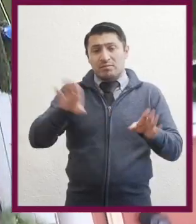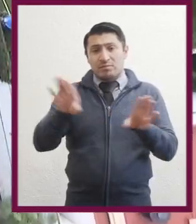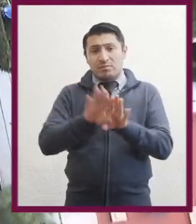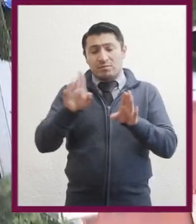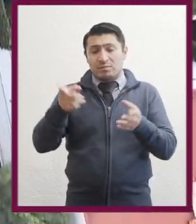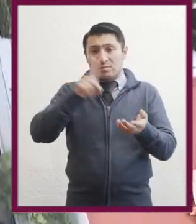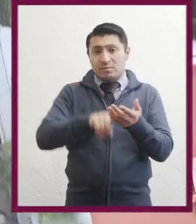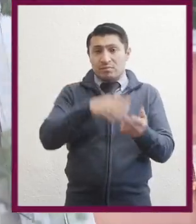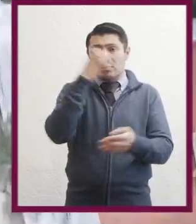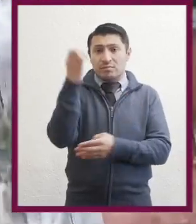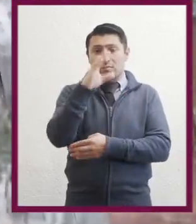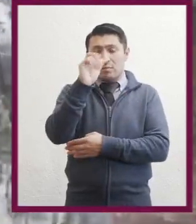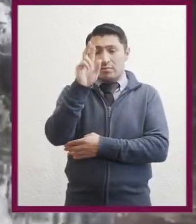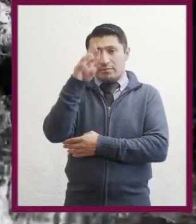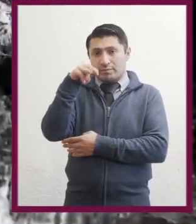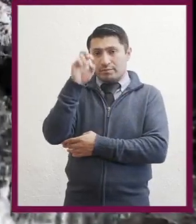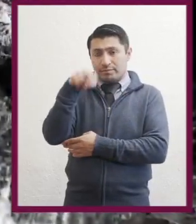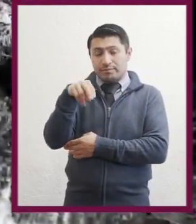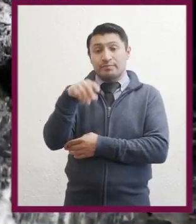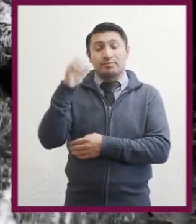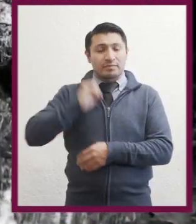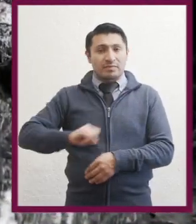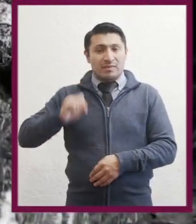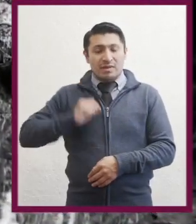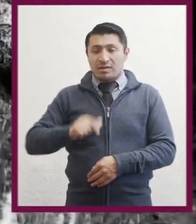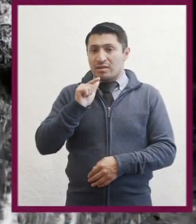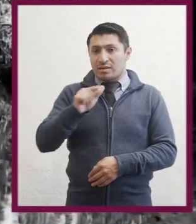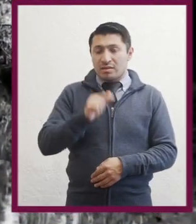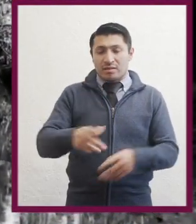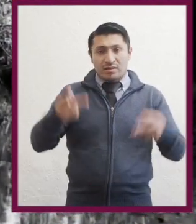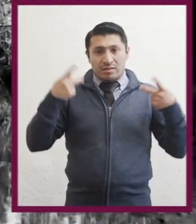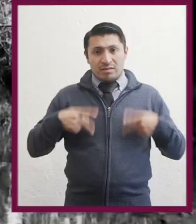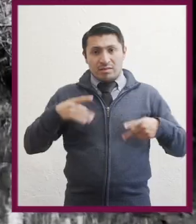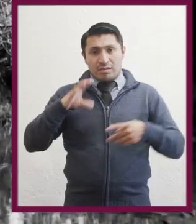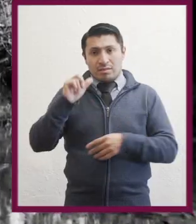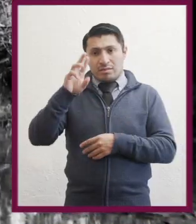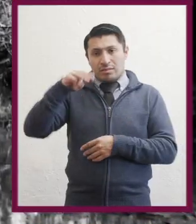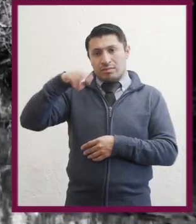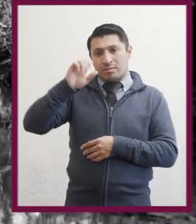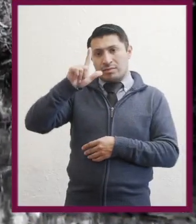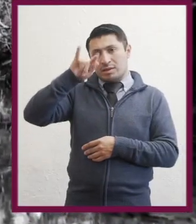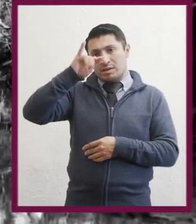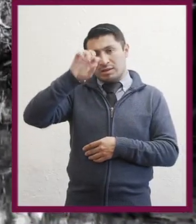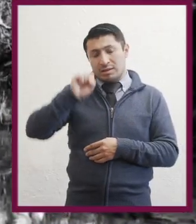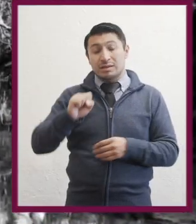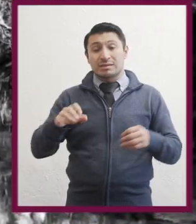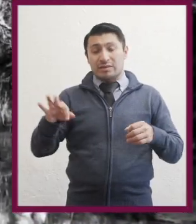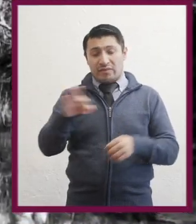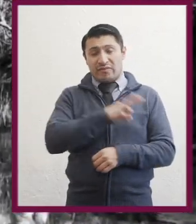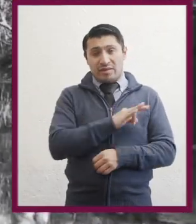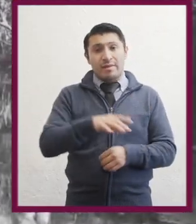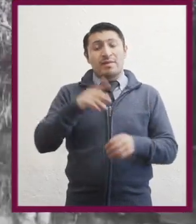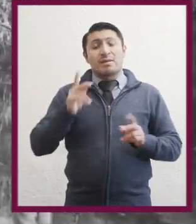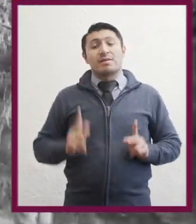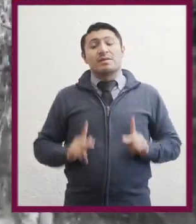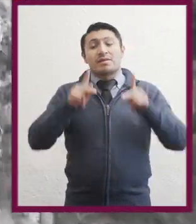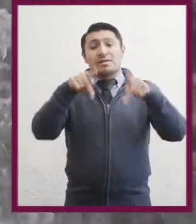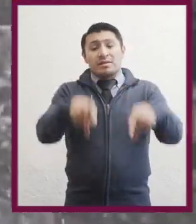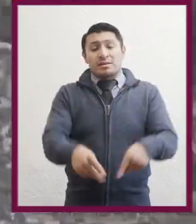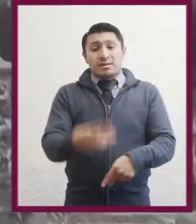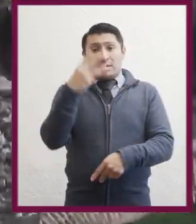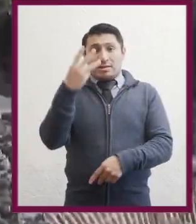este cuadrante era la huerta del Colegio del Carmen, fundado en el siglo XVII por los religiosos carmelitas,